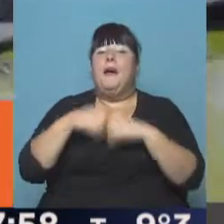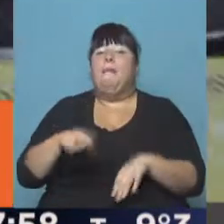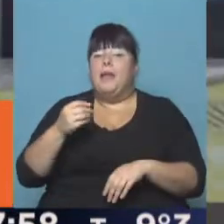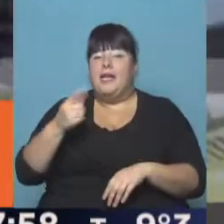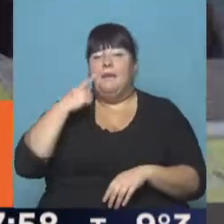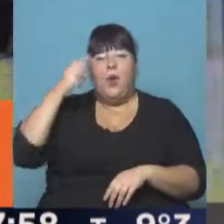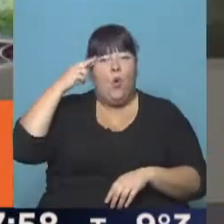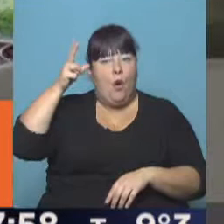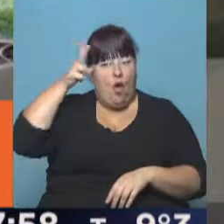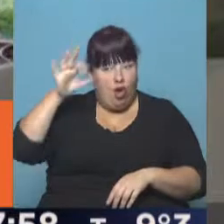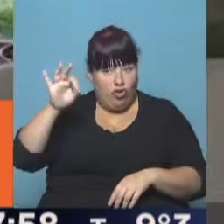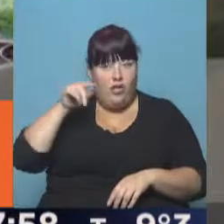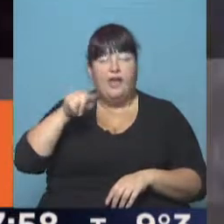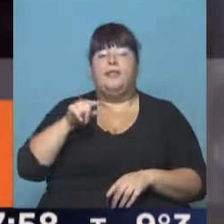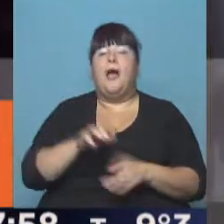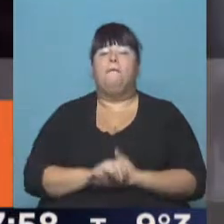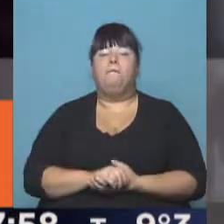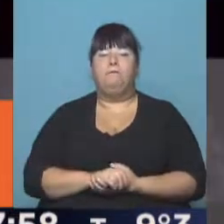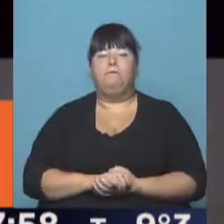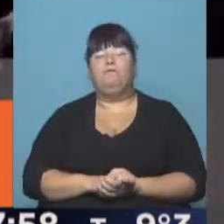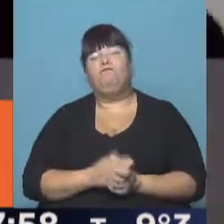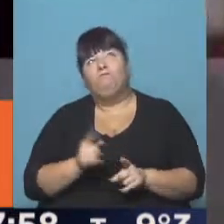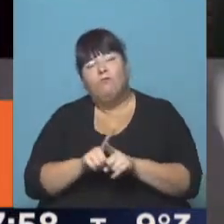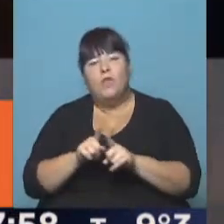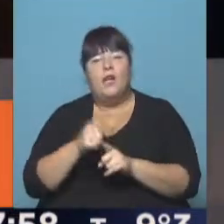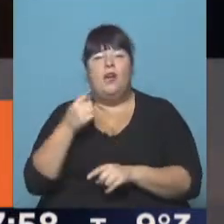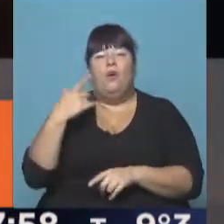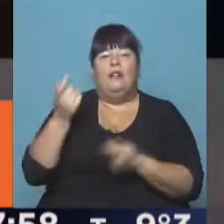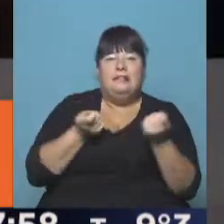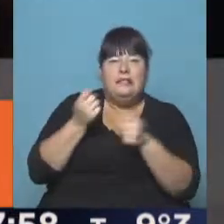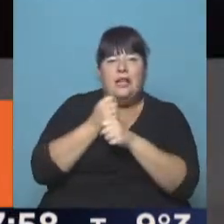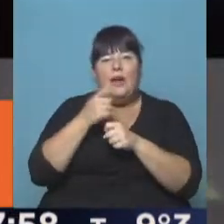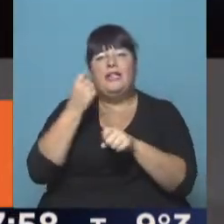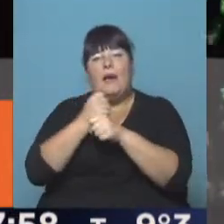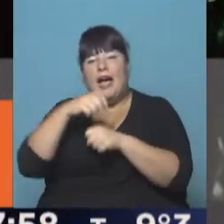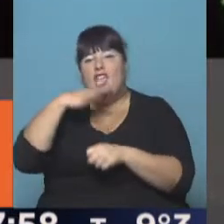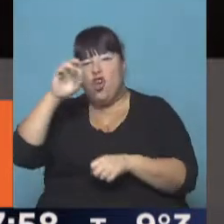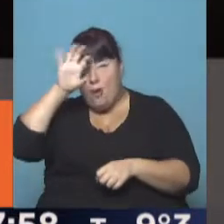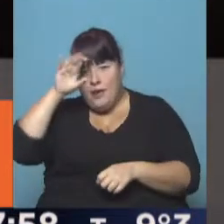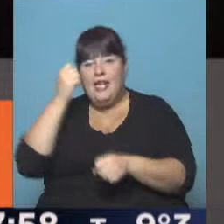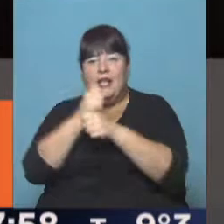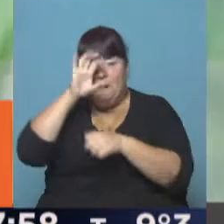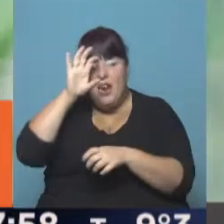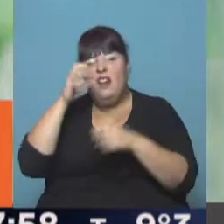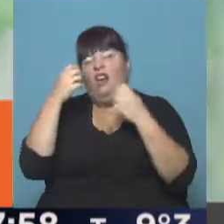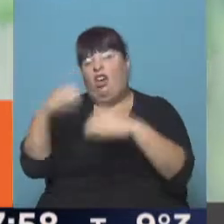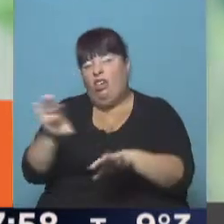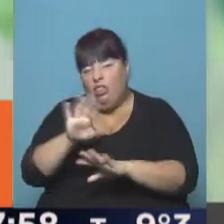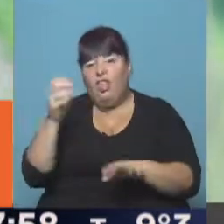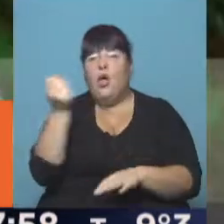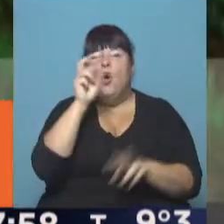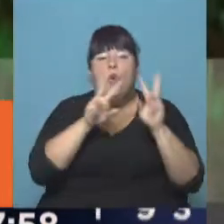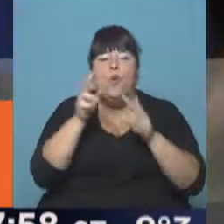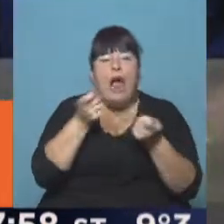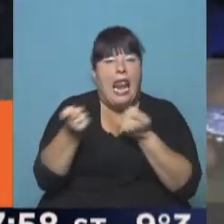los 80 con un... vamos a decirle un buscavidas, es hijo de un minero, trabajaba en la minería, pero en realidad buscaba